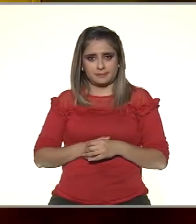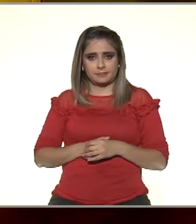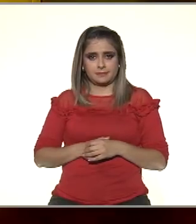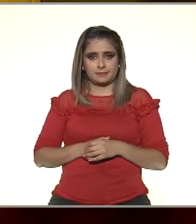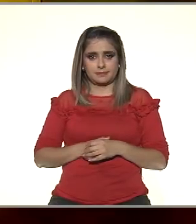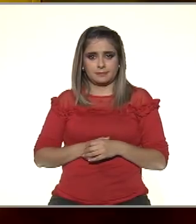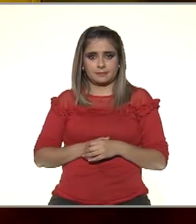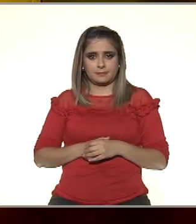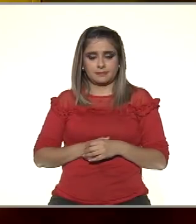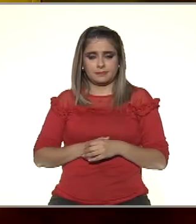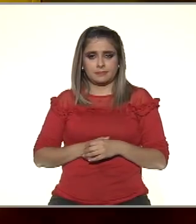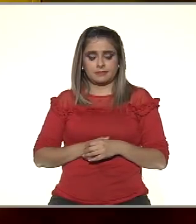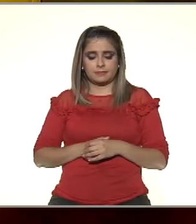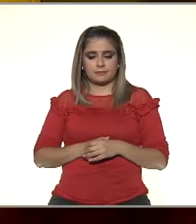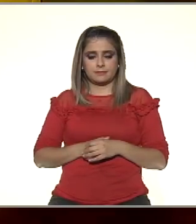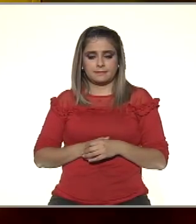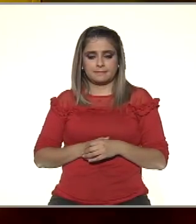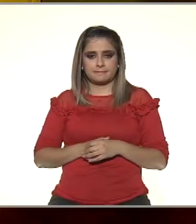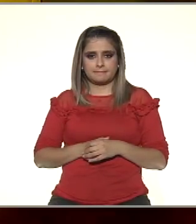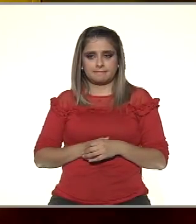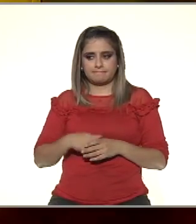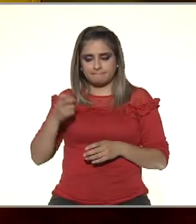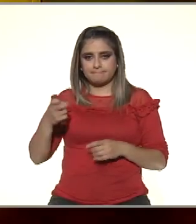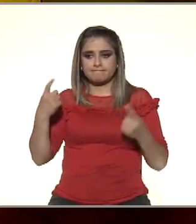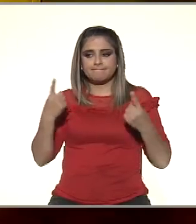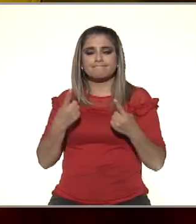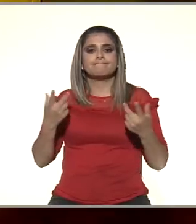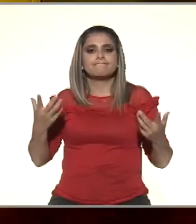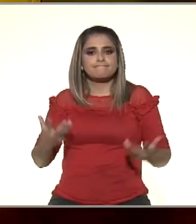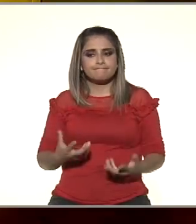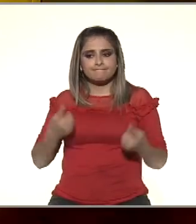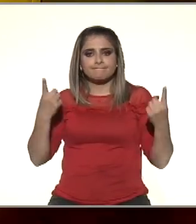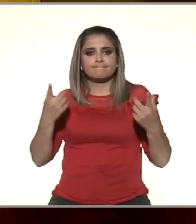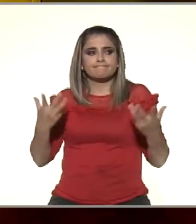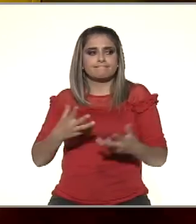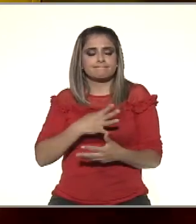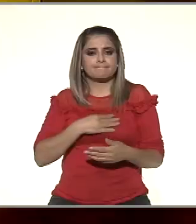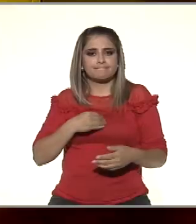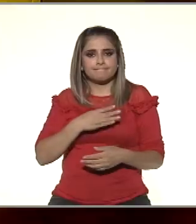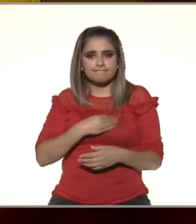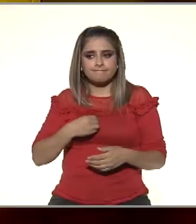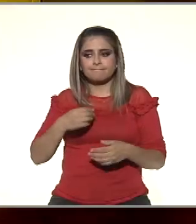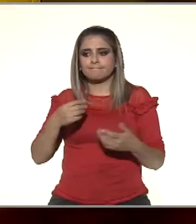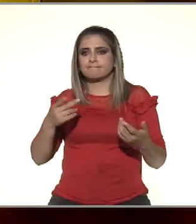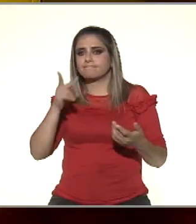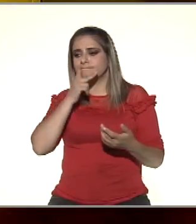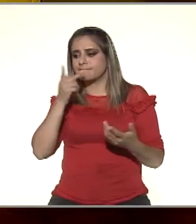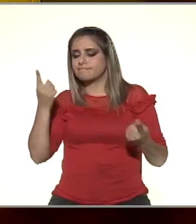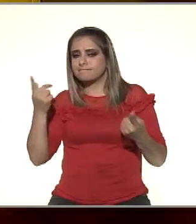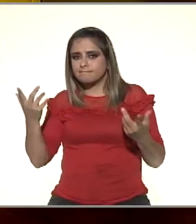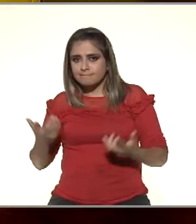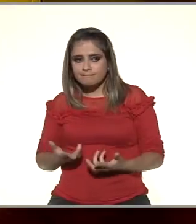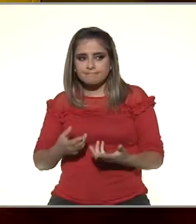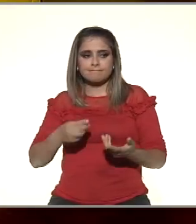Ahí está otra vez este asunto de qué hacer, qué hacen los hijos, qué hacen los padres, hasta dónde sí, hasta dónde